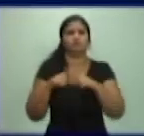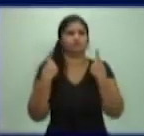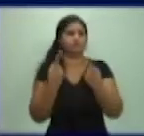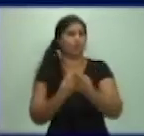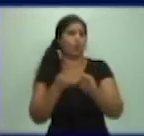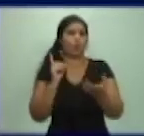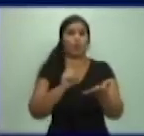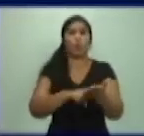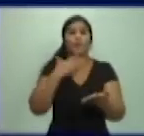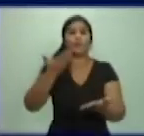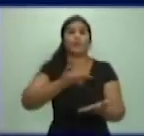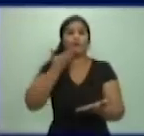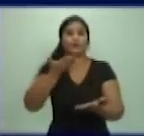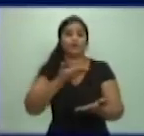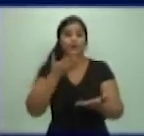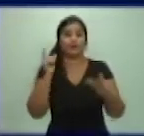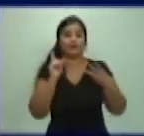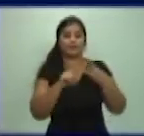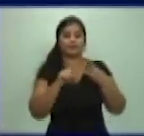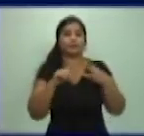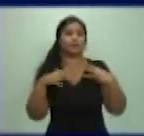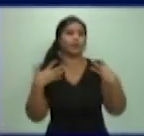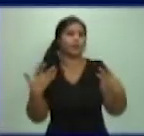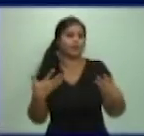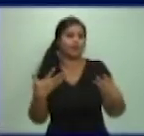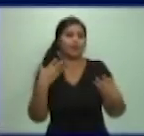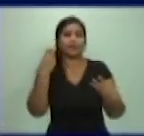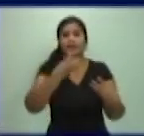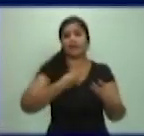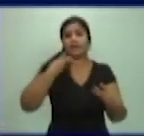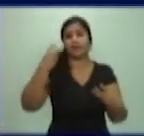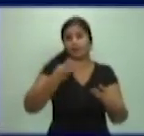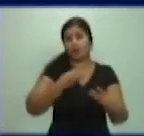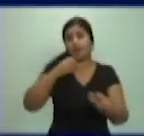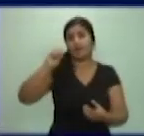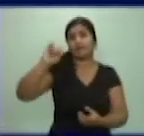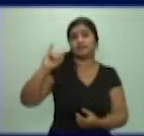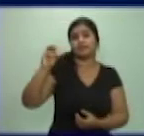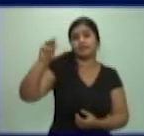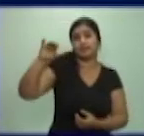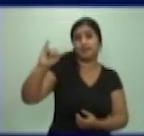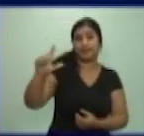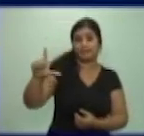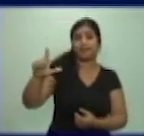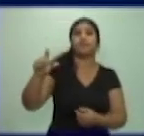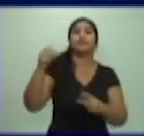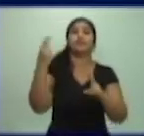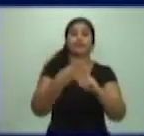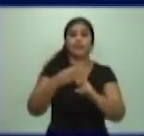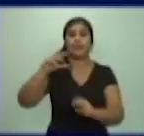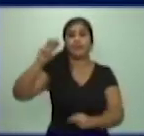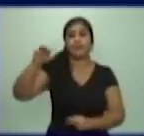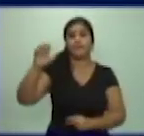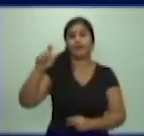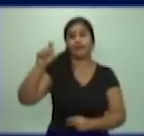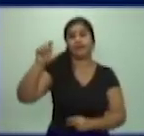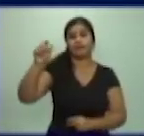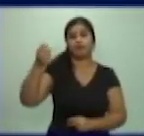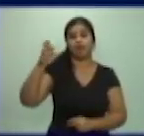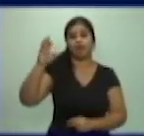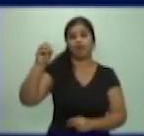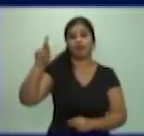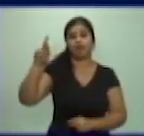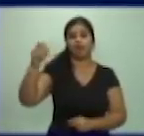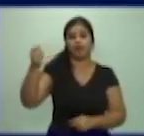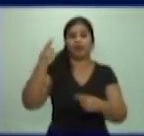poético utiliza el lenguaje figurado y los apelativos son utilizados para convencer. ¿Cuál de